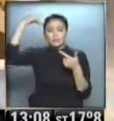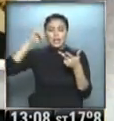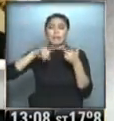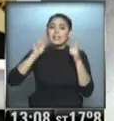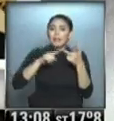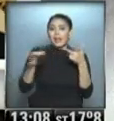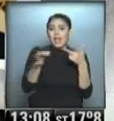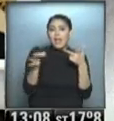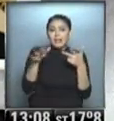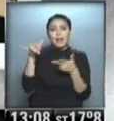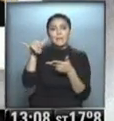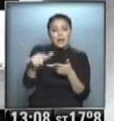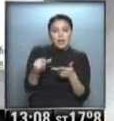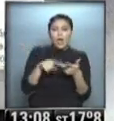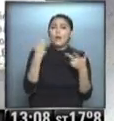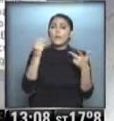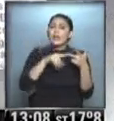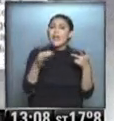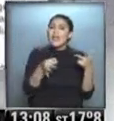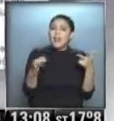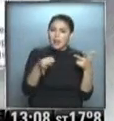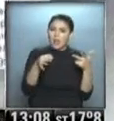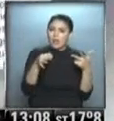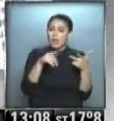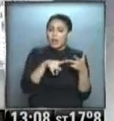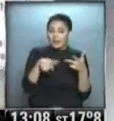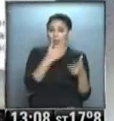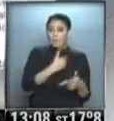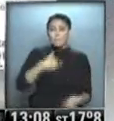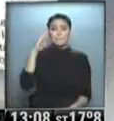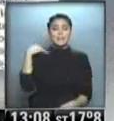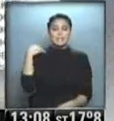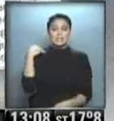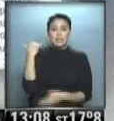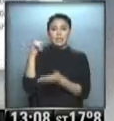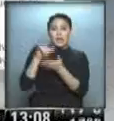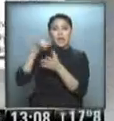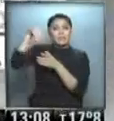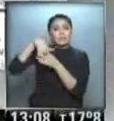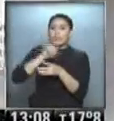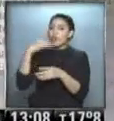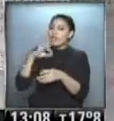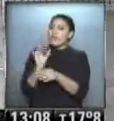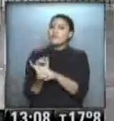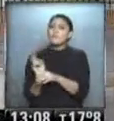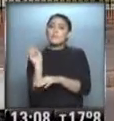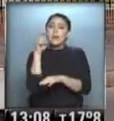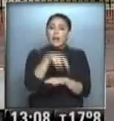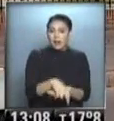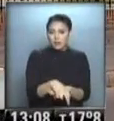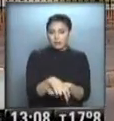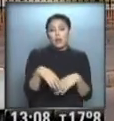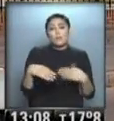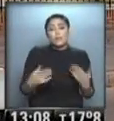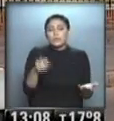esta isla. ¿Y por qué estaba esta isla? Porque ahí no era una escala técnica donde la presidenta se queda dentro del avión. Ahí tenía que bajar. Entonces, por